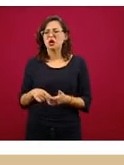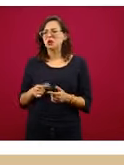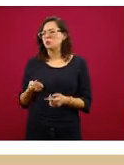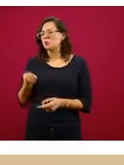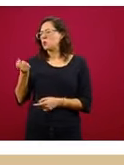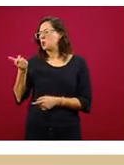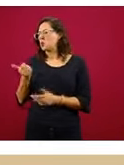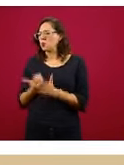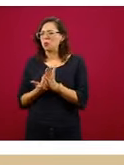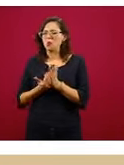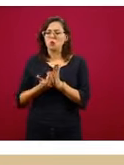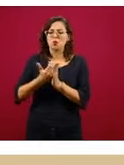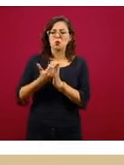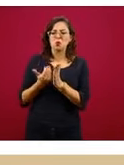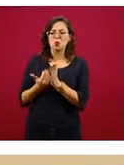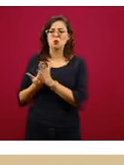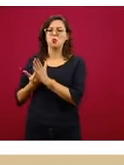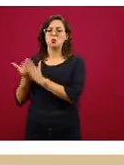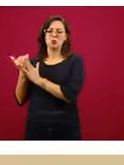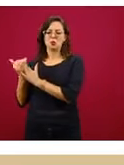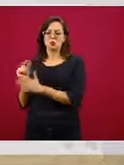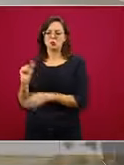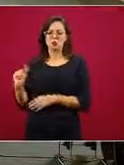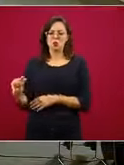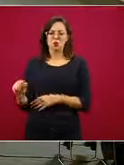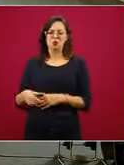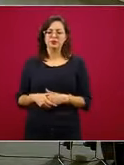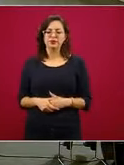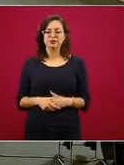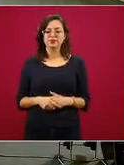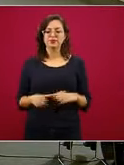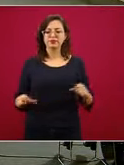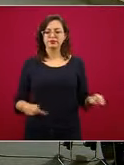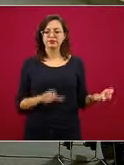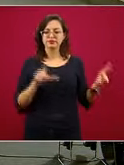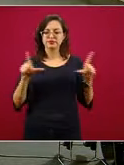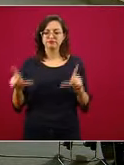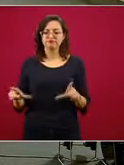Humán, son las dos que le siguen. La siguiente.